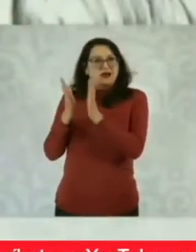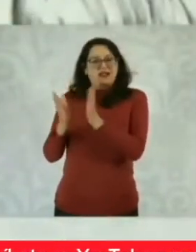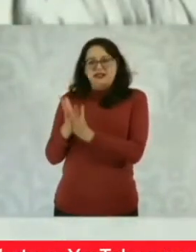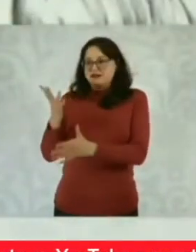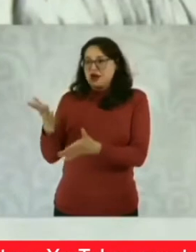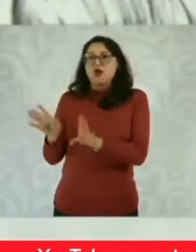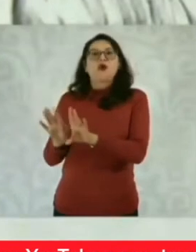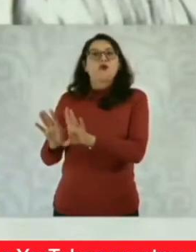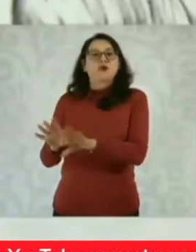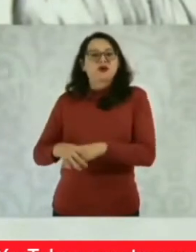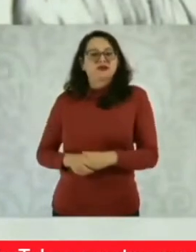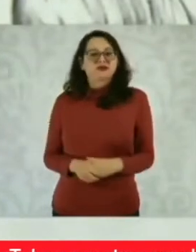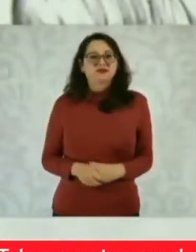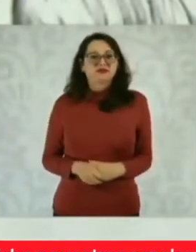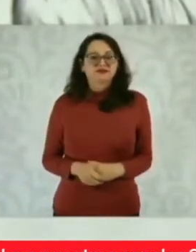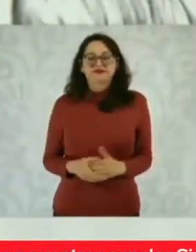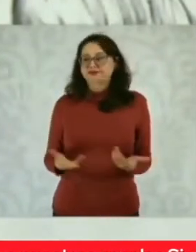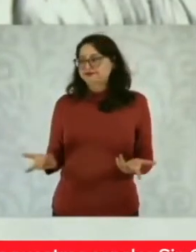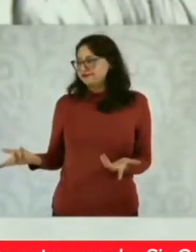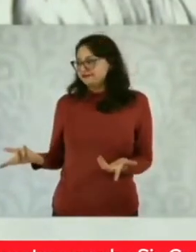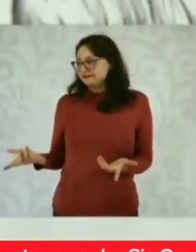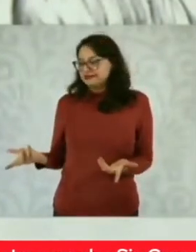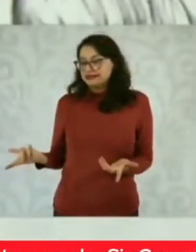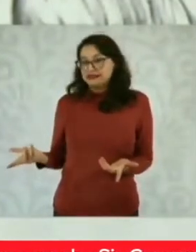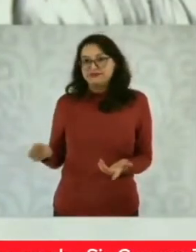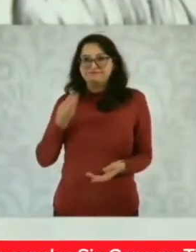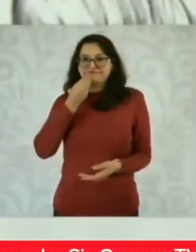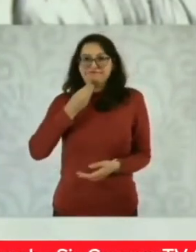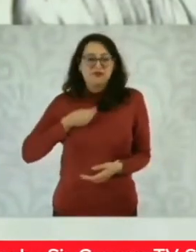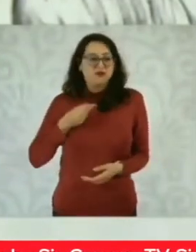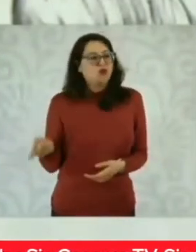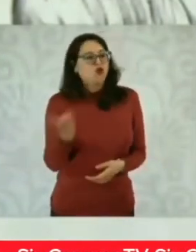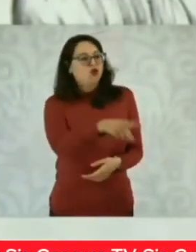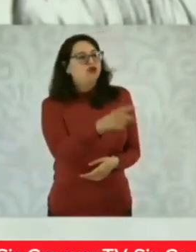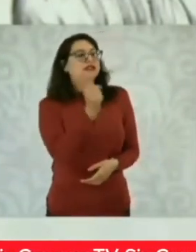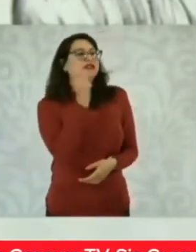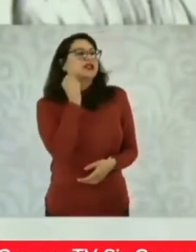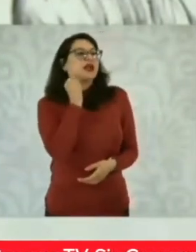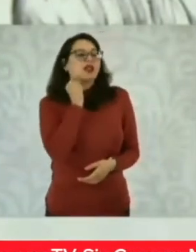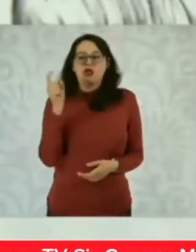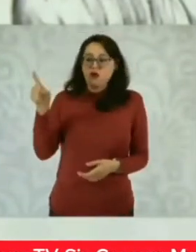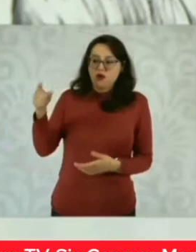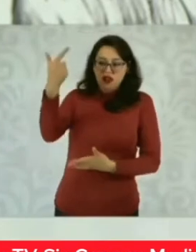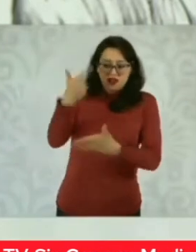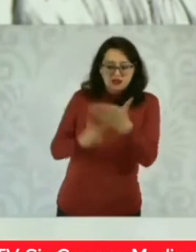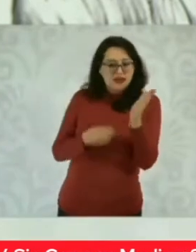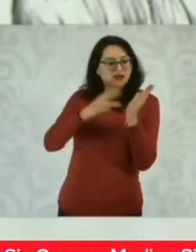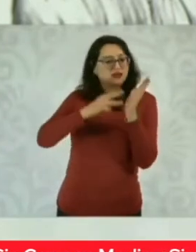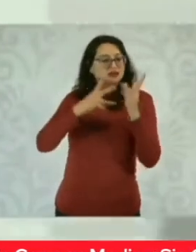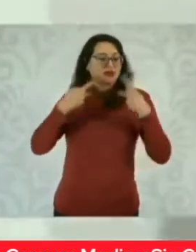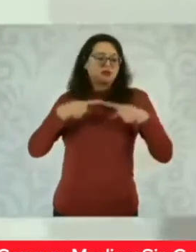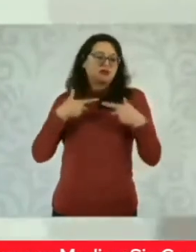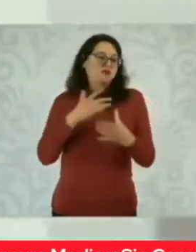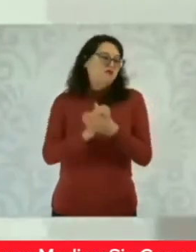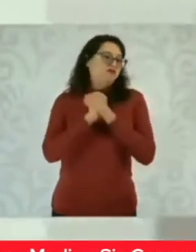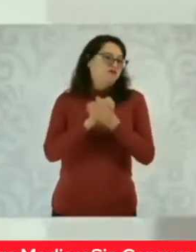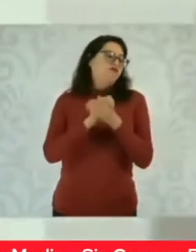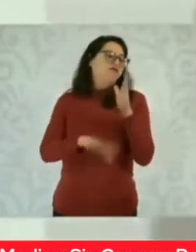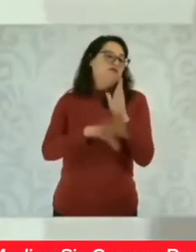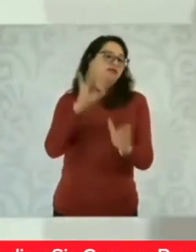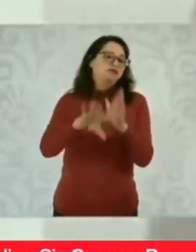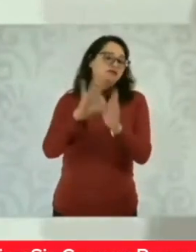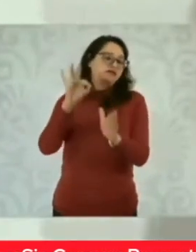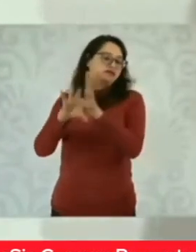a participar como parte del Poder Judicial en la elección del 1 de junio.